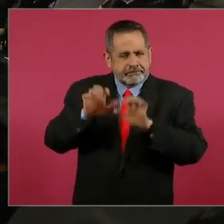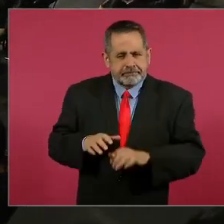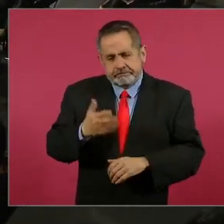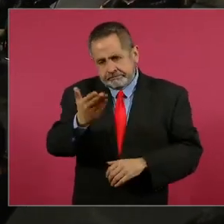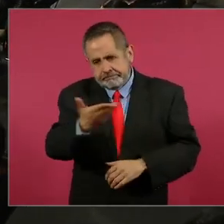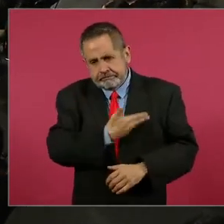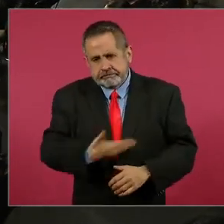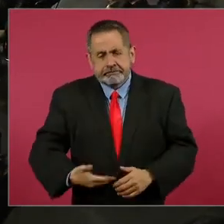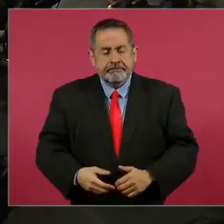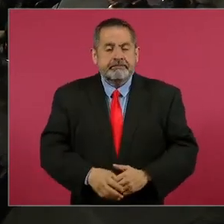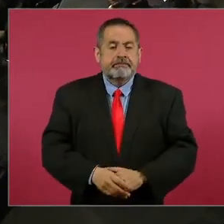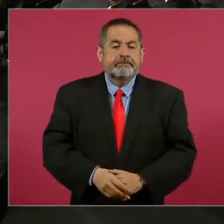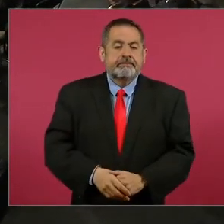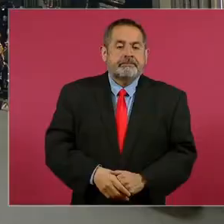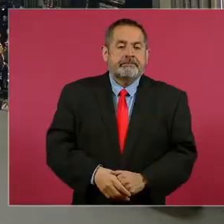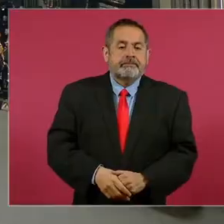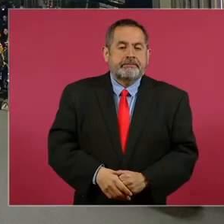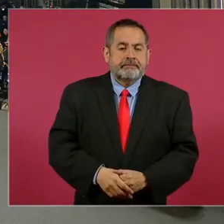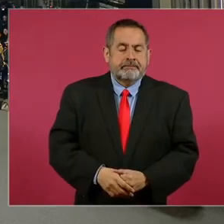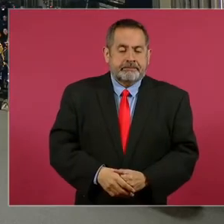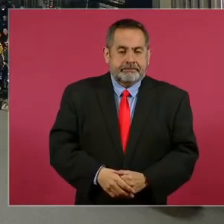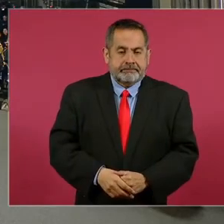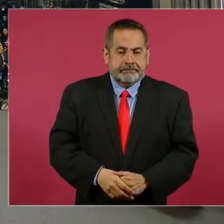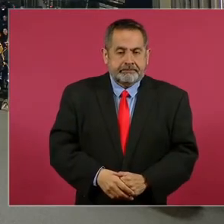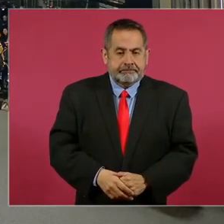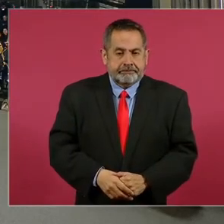presidente. Pues miren,